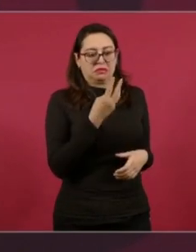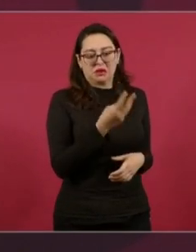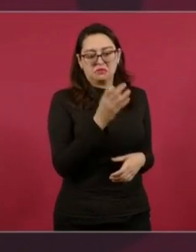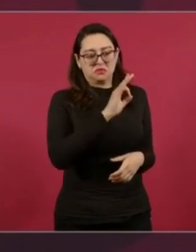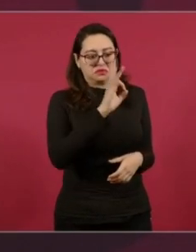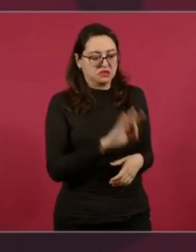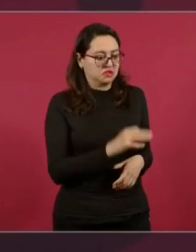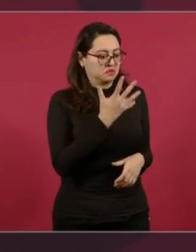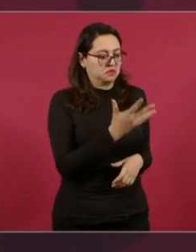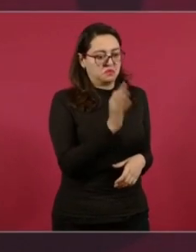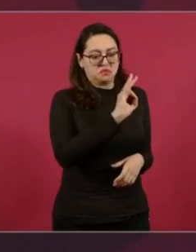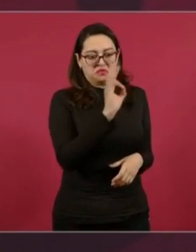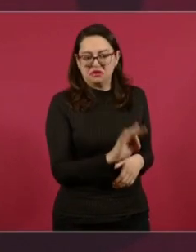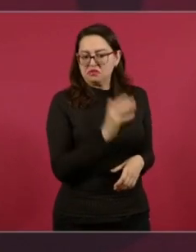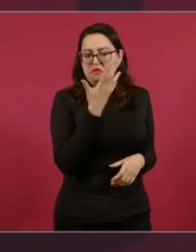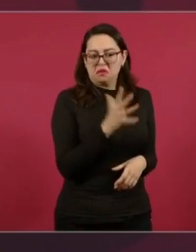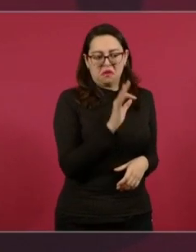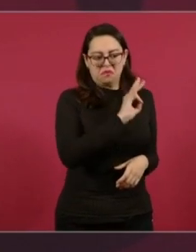5, al 10,